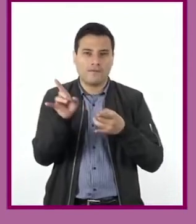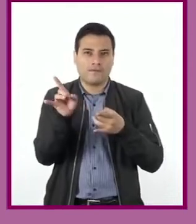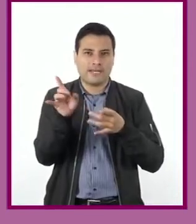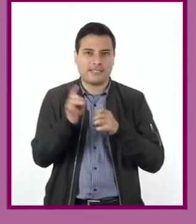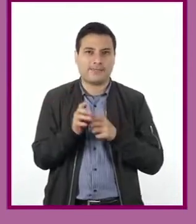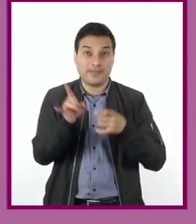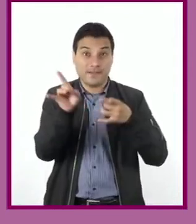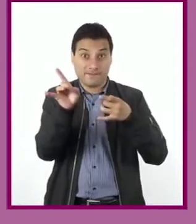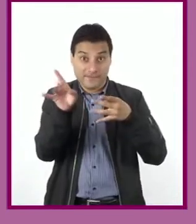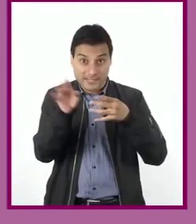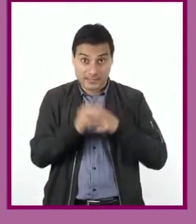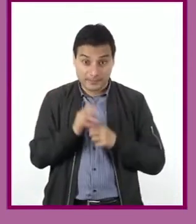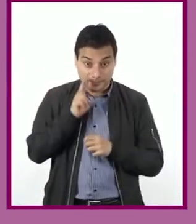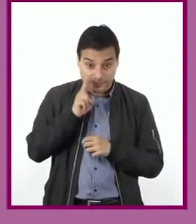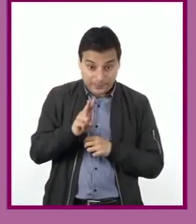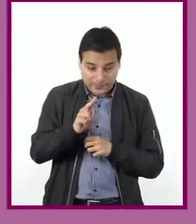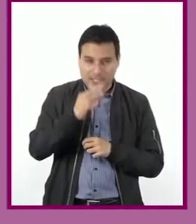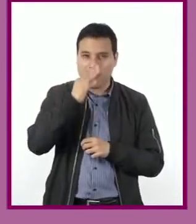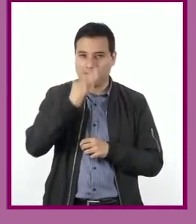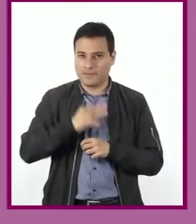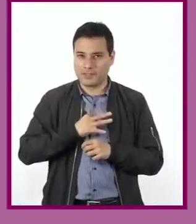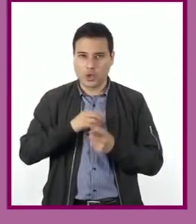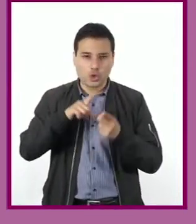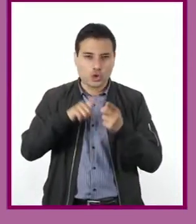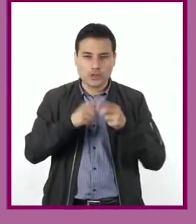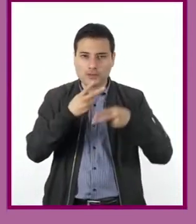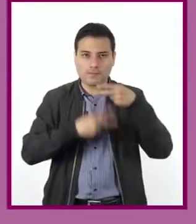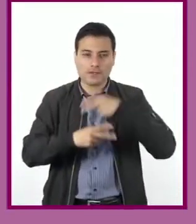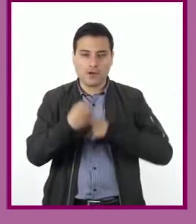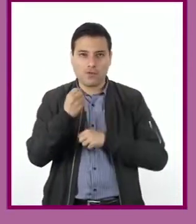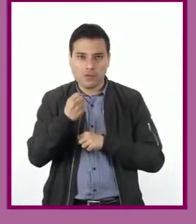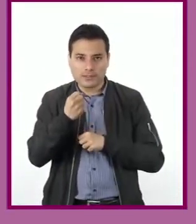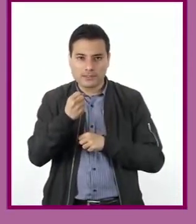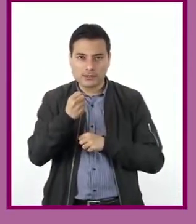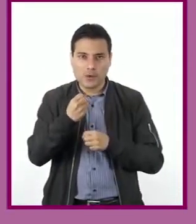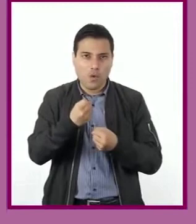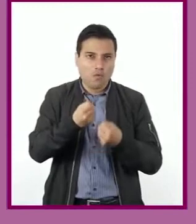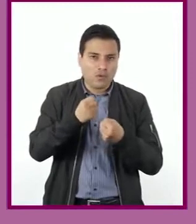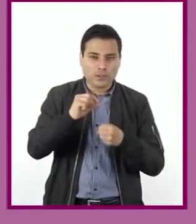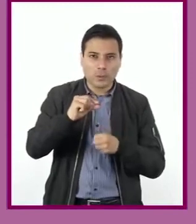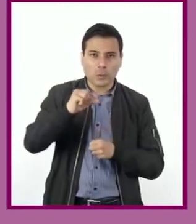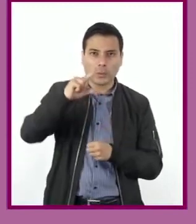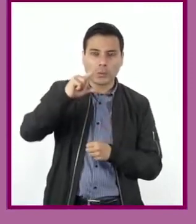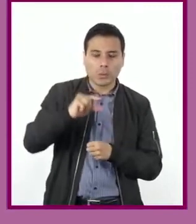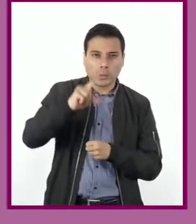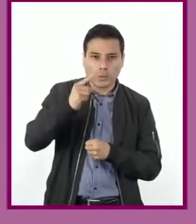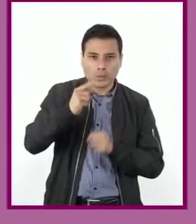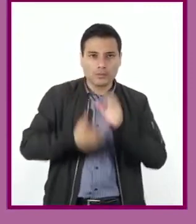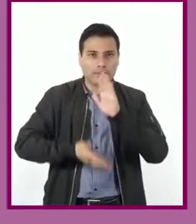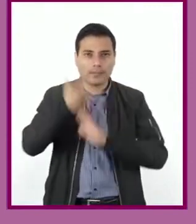sobre el punto de aplicación, la intensidad, la dirección y el sentido de estas.